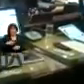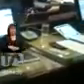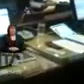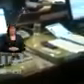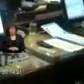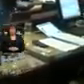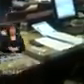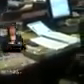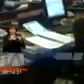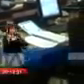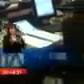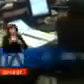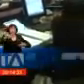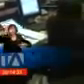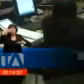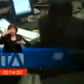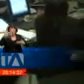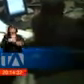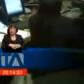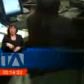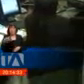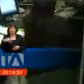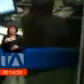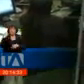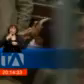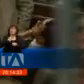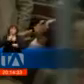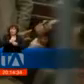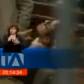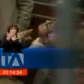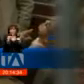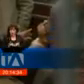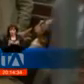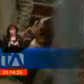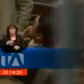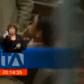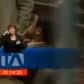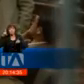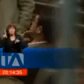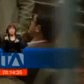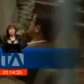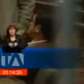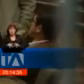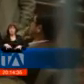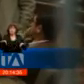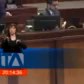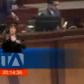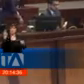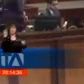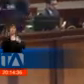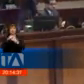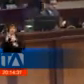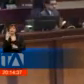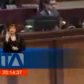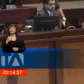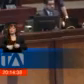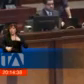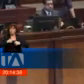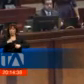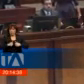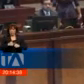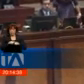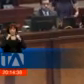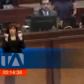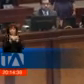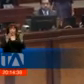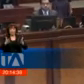Los bloques legislativos trabajan de cara a la reestructuración. Los acuerdos serán clave hasta el 14 de mayo, que será el día que los